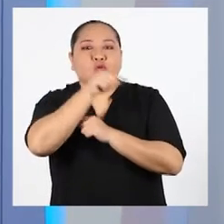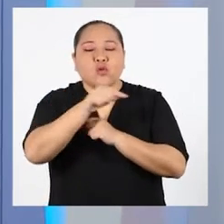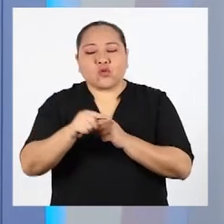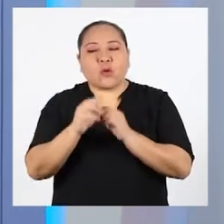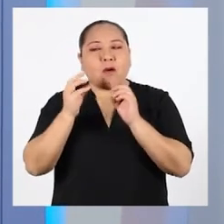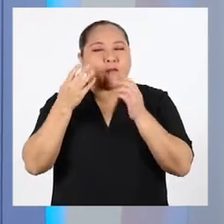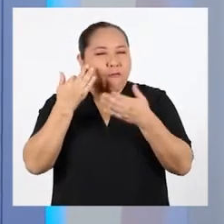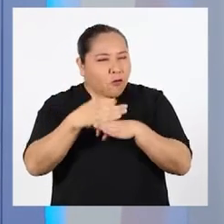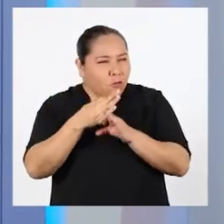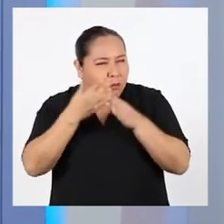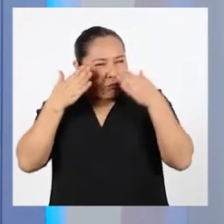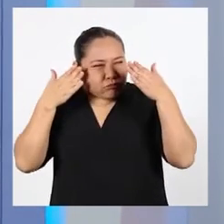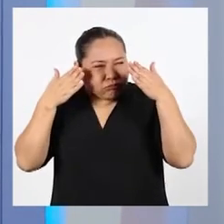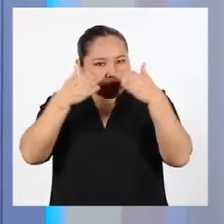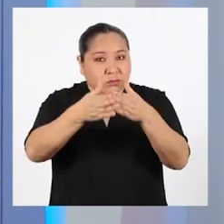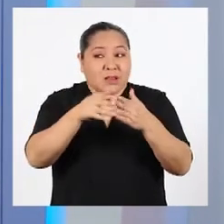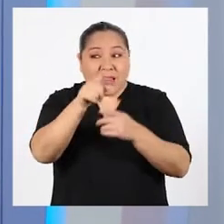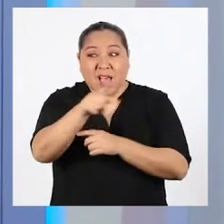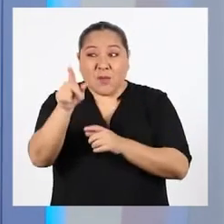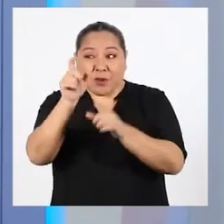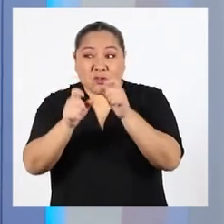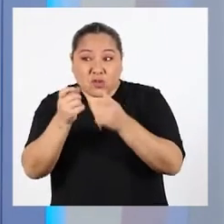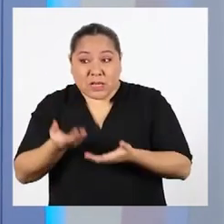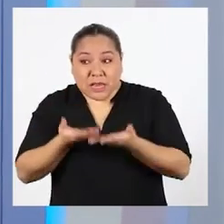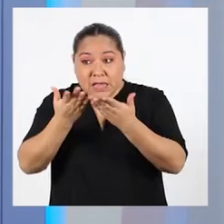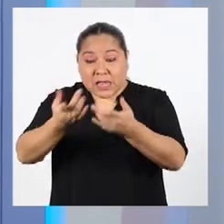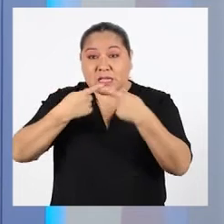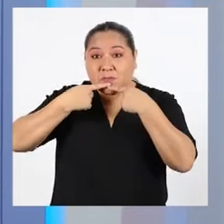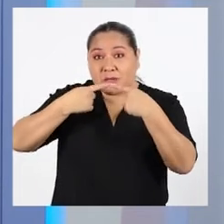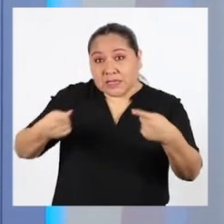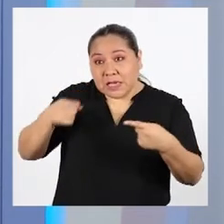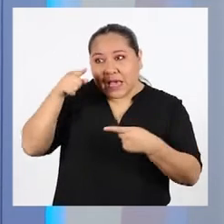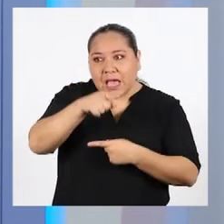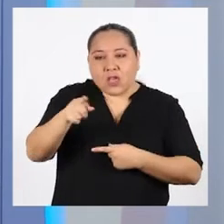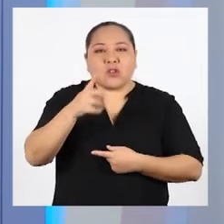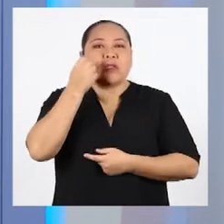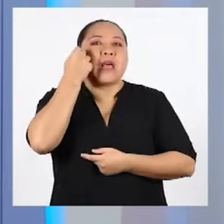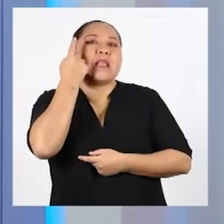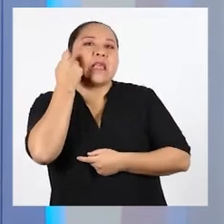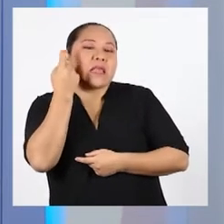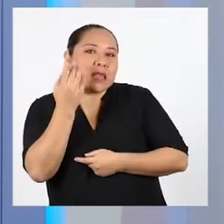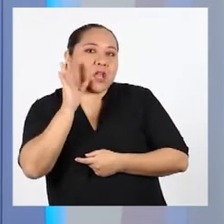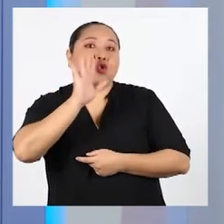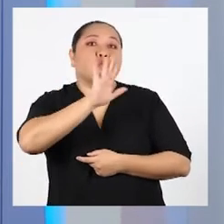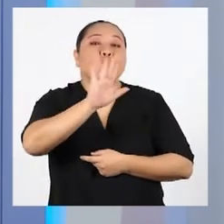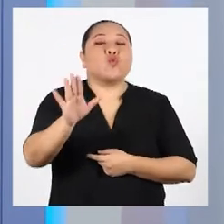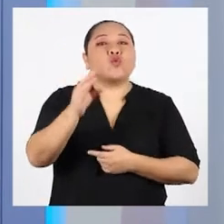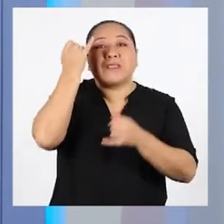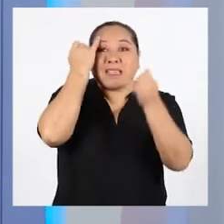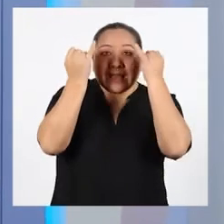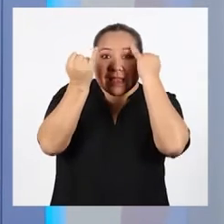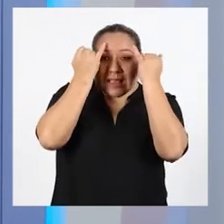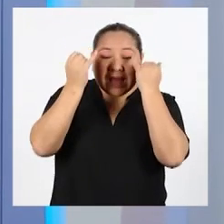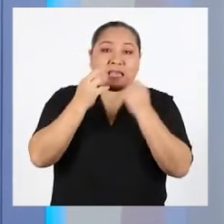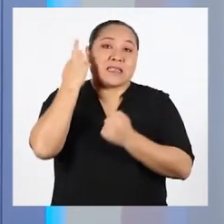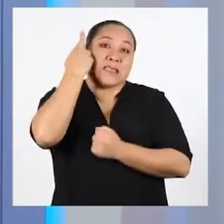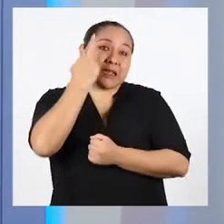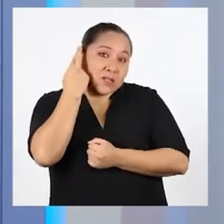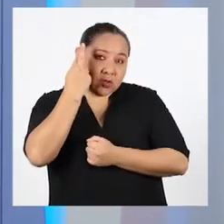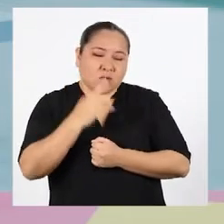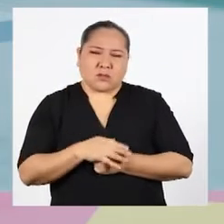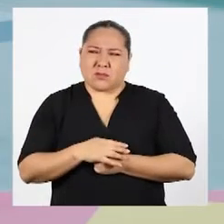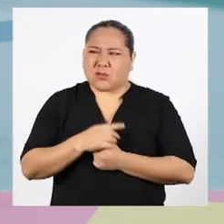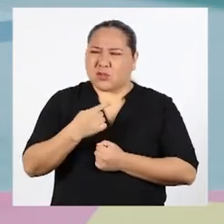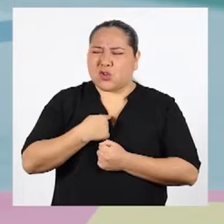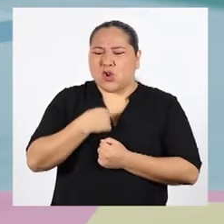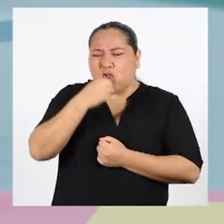efectiva para lograr que las personas a quienes quieres hacer llegar un mensaje puedan entender todos tus argumentos y